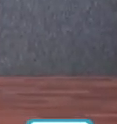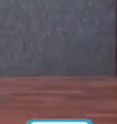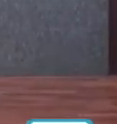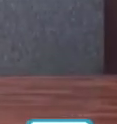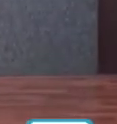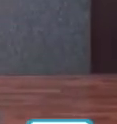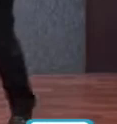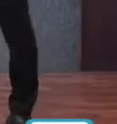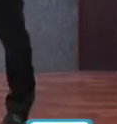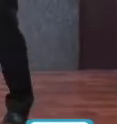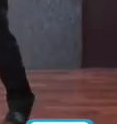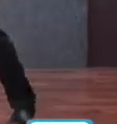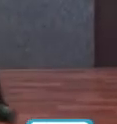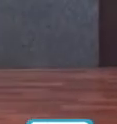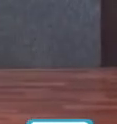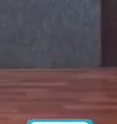fuerte.